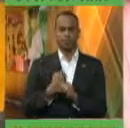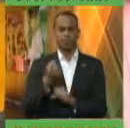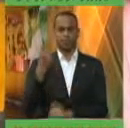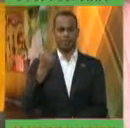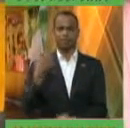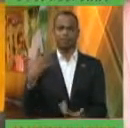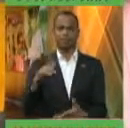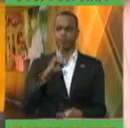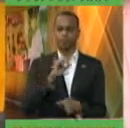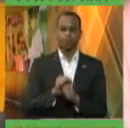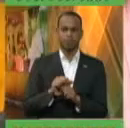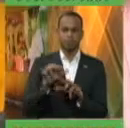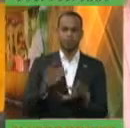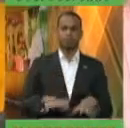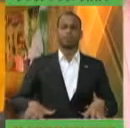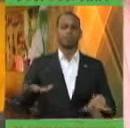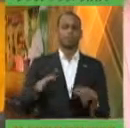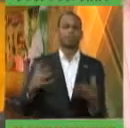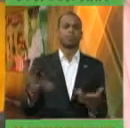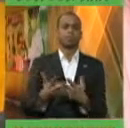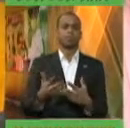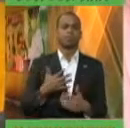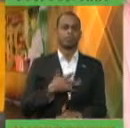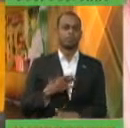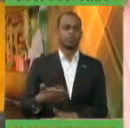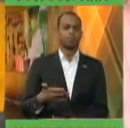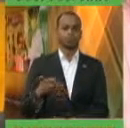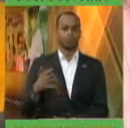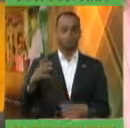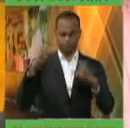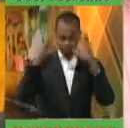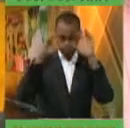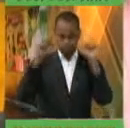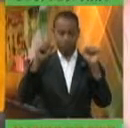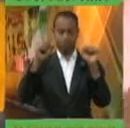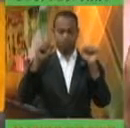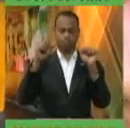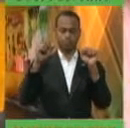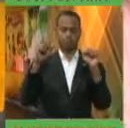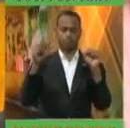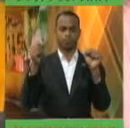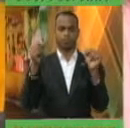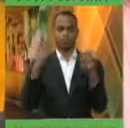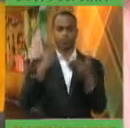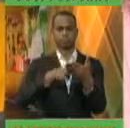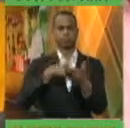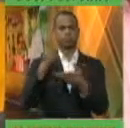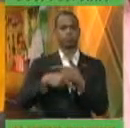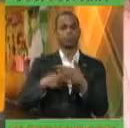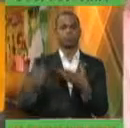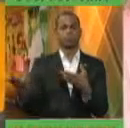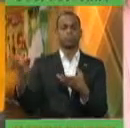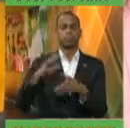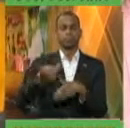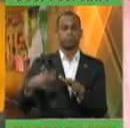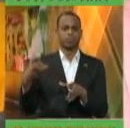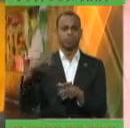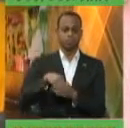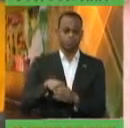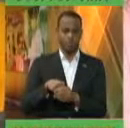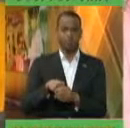un compromiso también a nivel general y una disposición bella del presidente de que en su programa tiene todo eso contemplado también